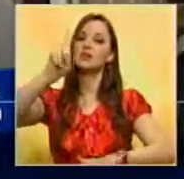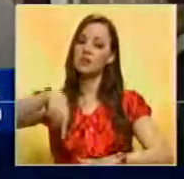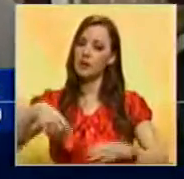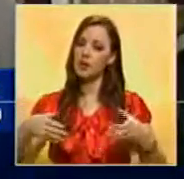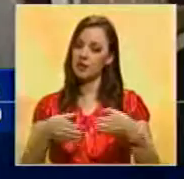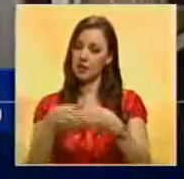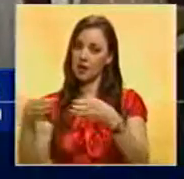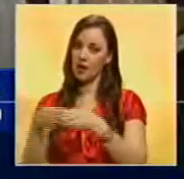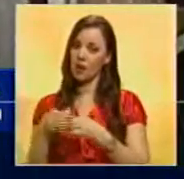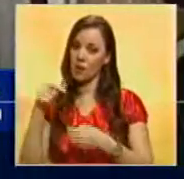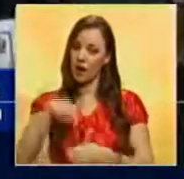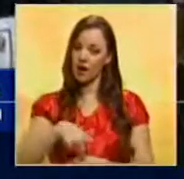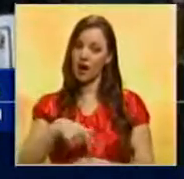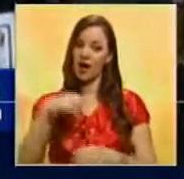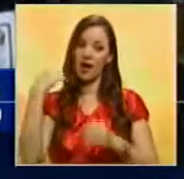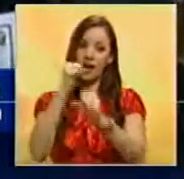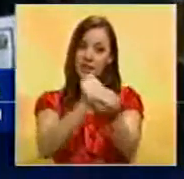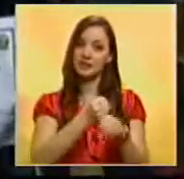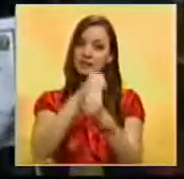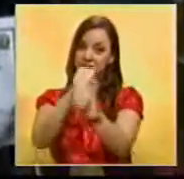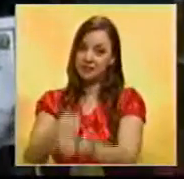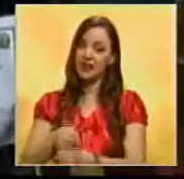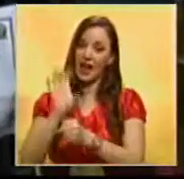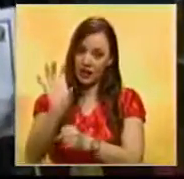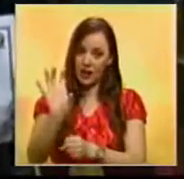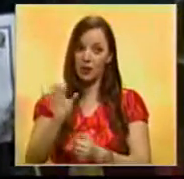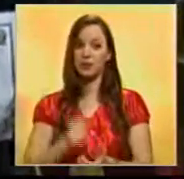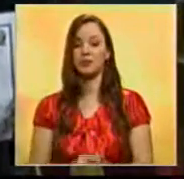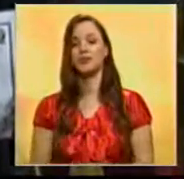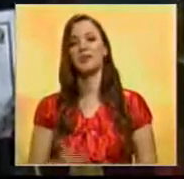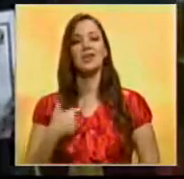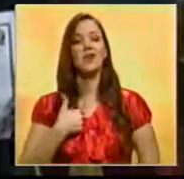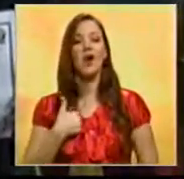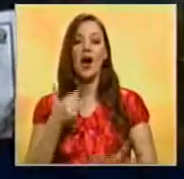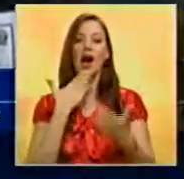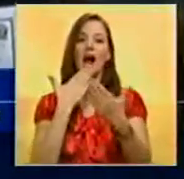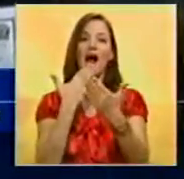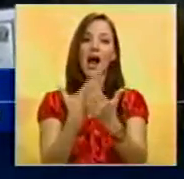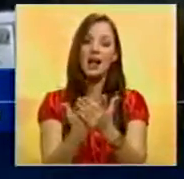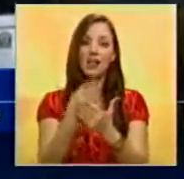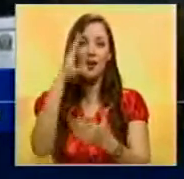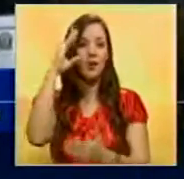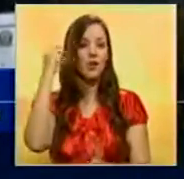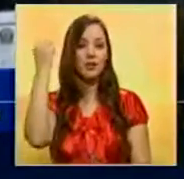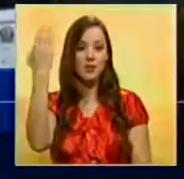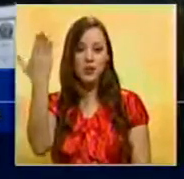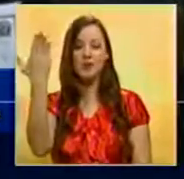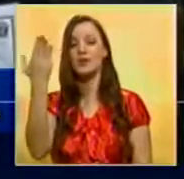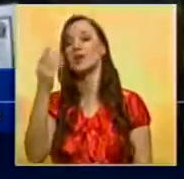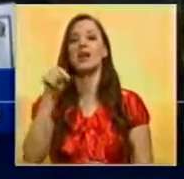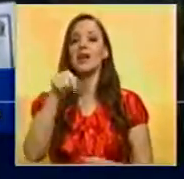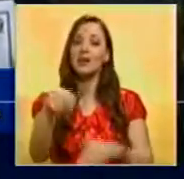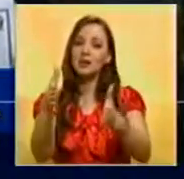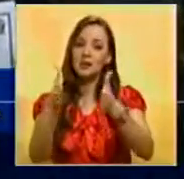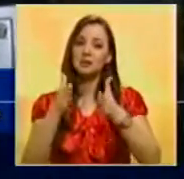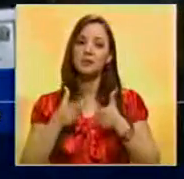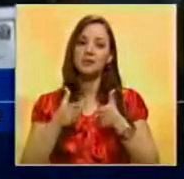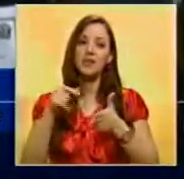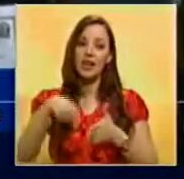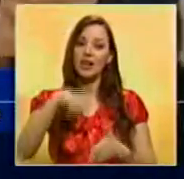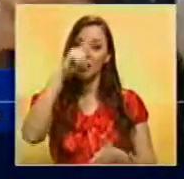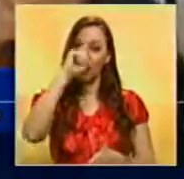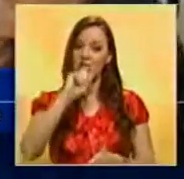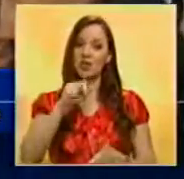colectividad en general acá del estado del Tamacuro. Agradecer a Dios por estos reconocimientos que hemos recibido durante este